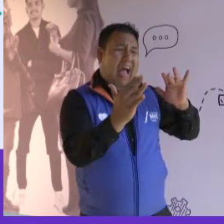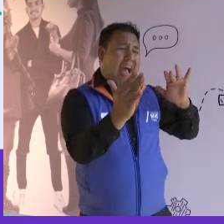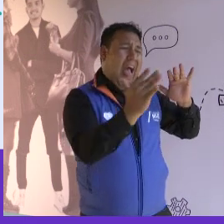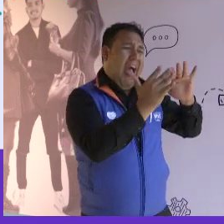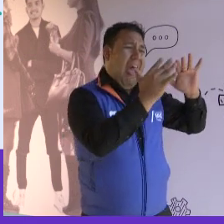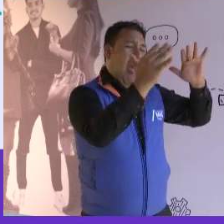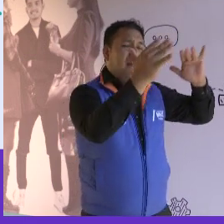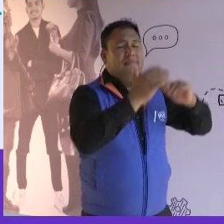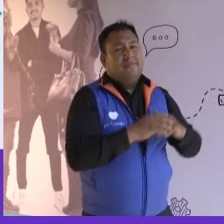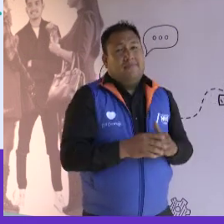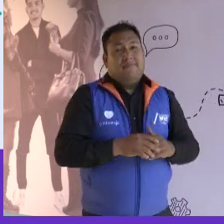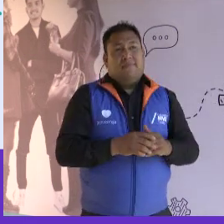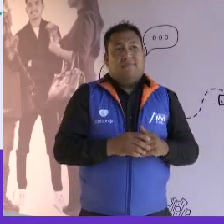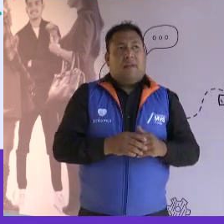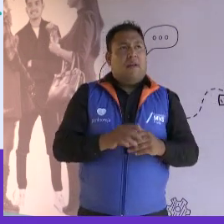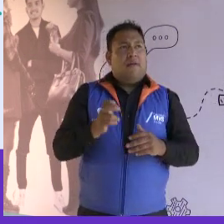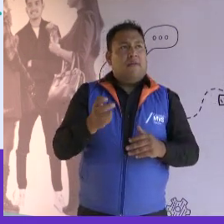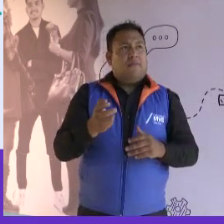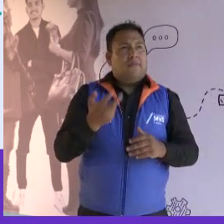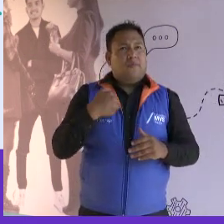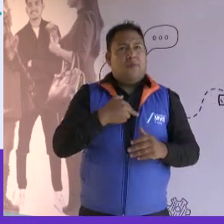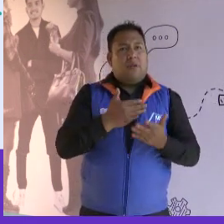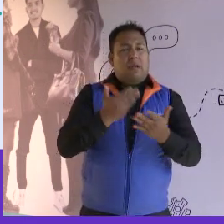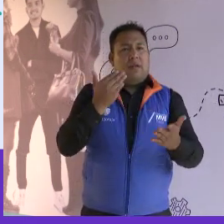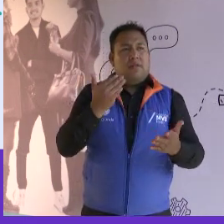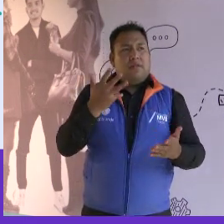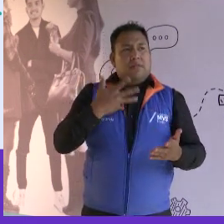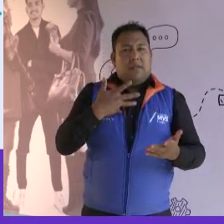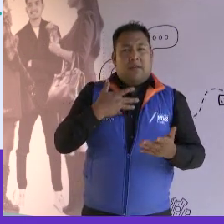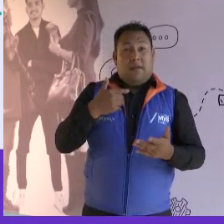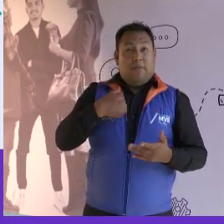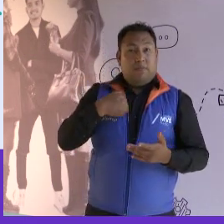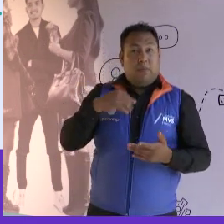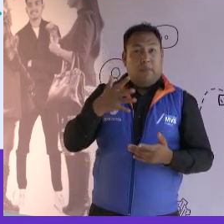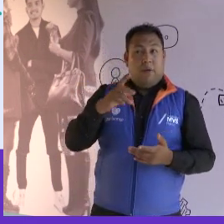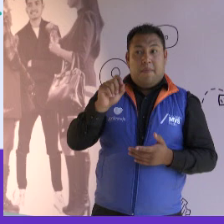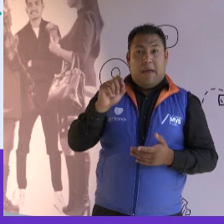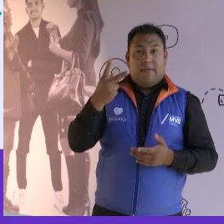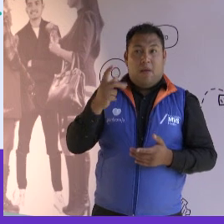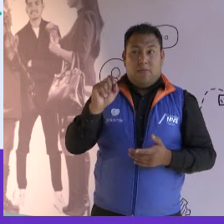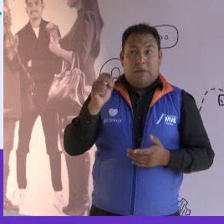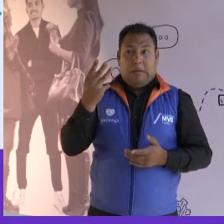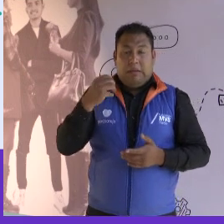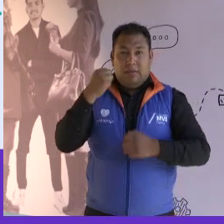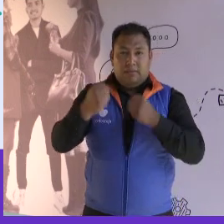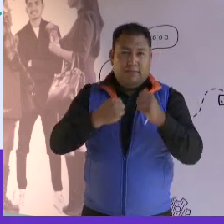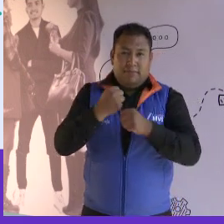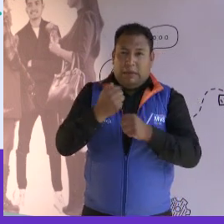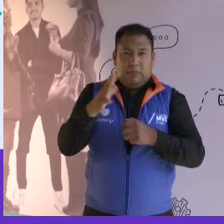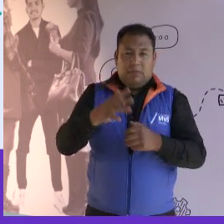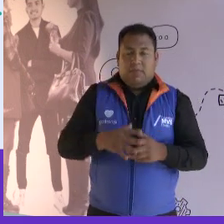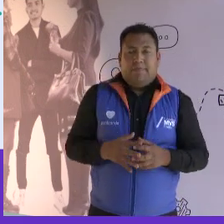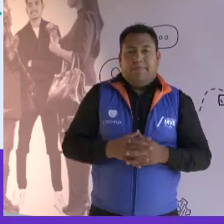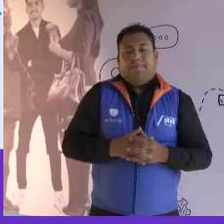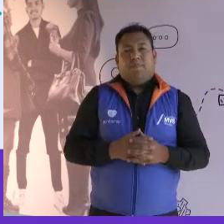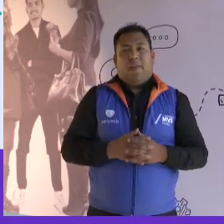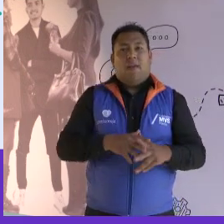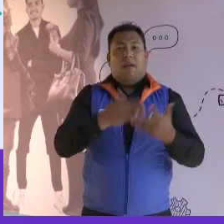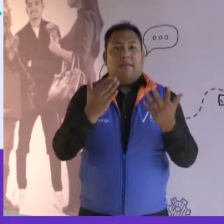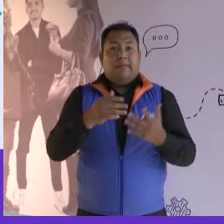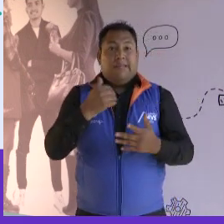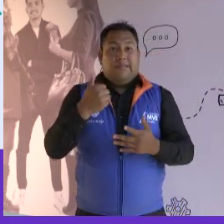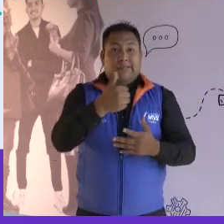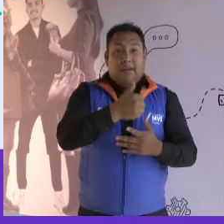entonces nosotros teníamos 22, 23 años aproximadamente. Y cada una de las